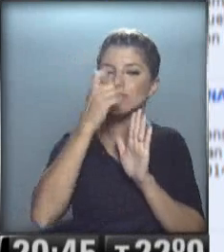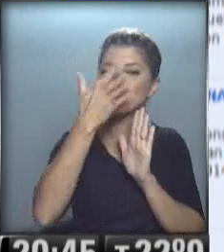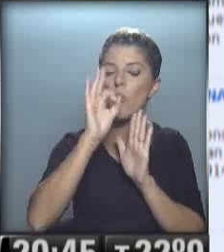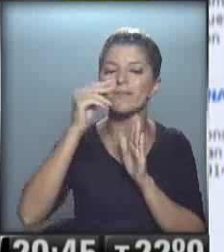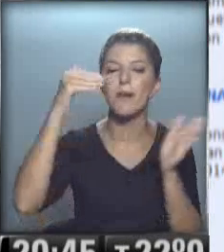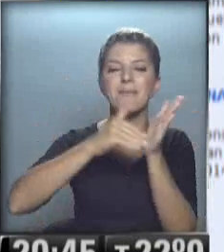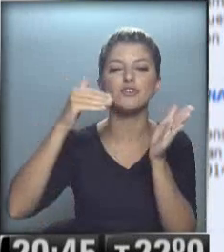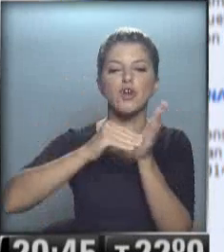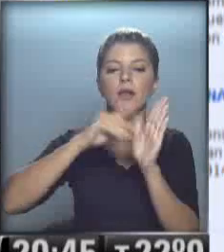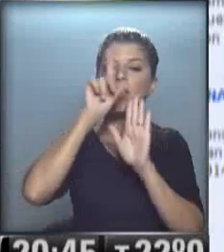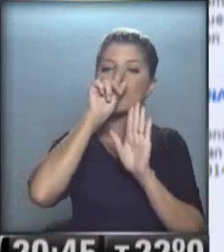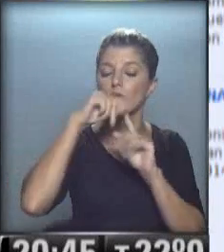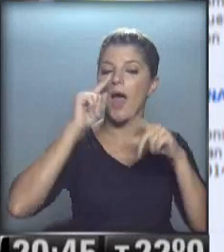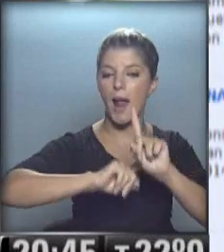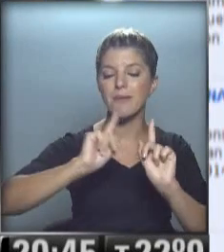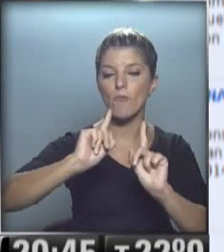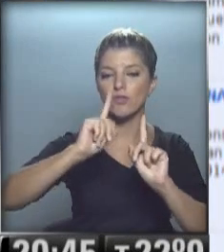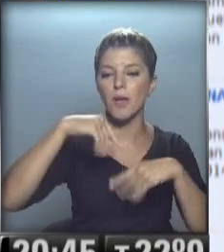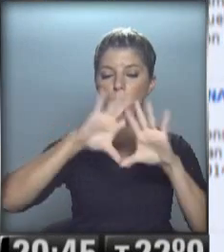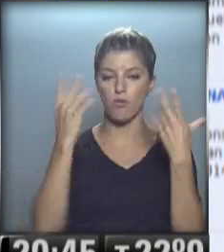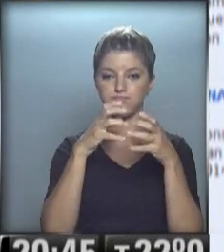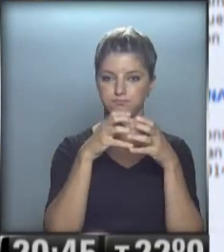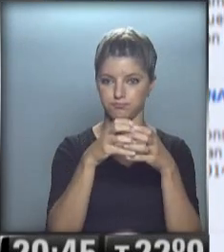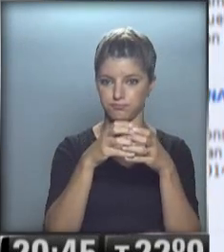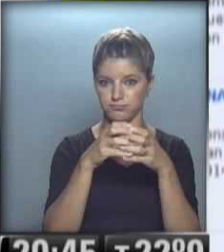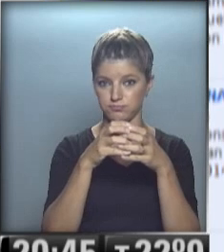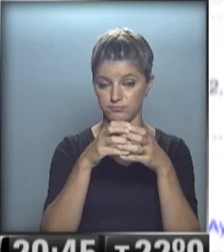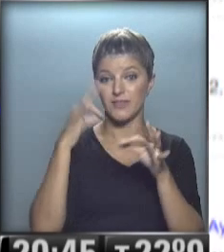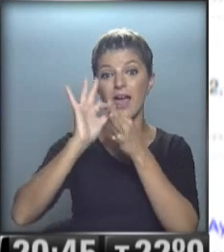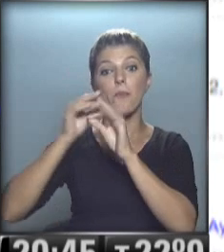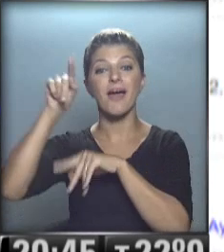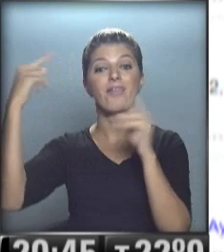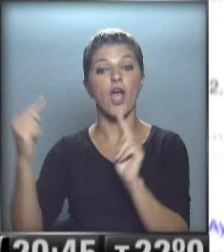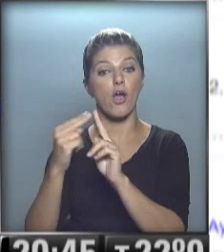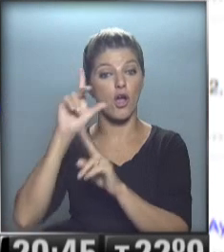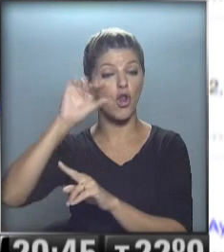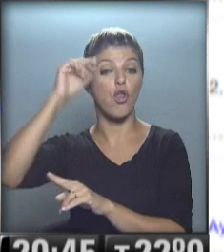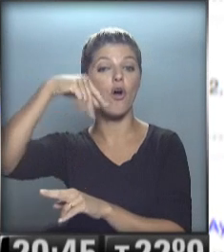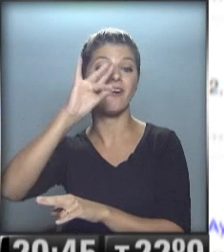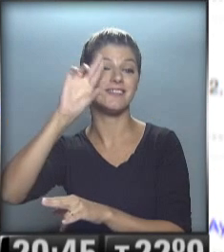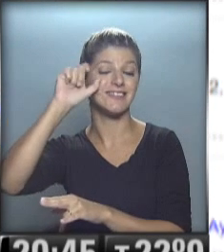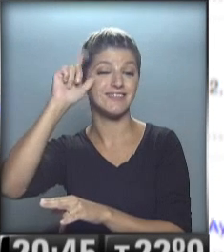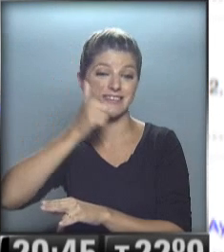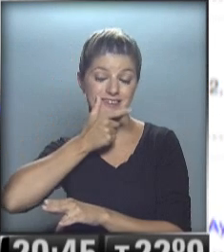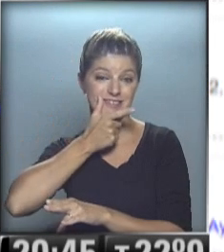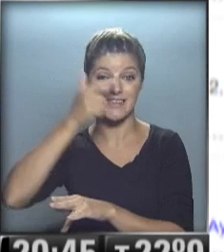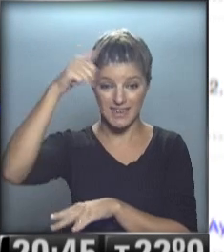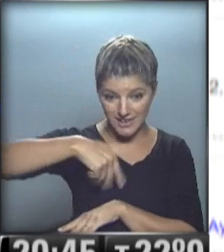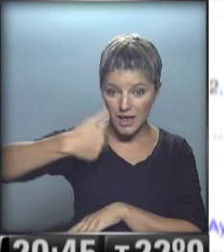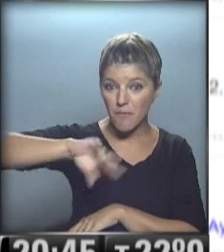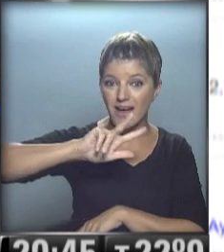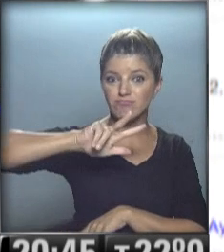millones de tweets durante las Olimpiadas de Londres y que inclusive va a superar o triplicar